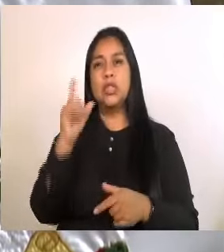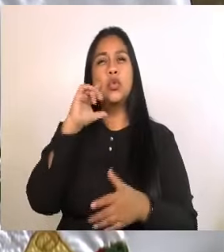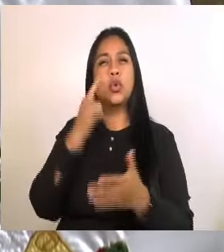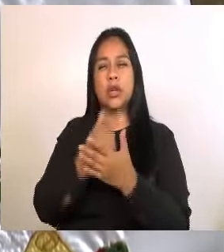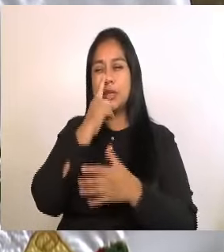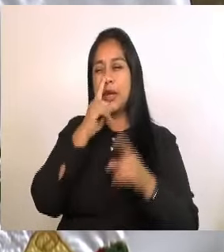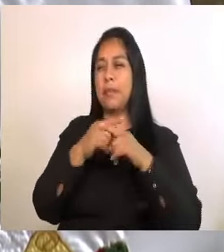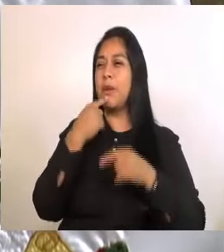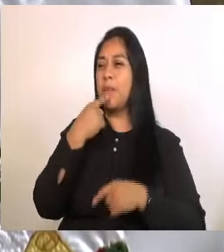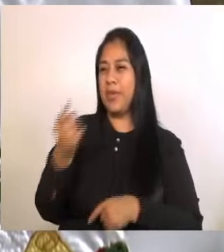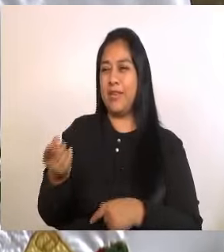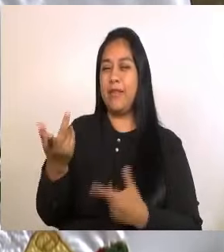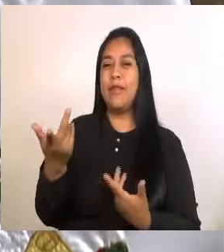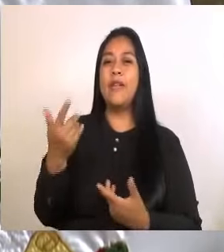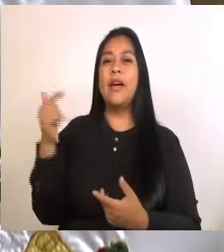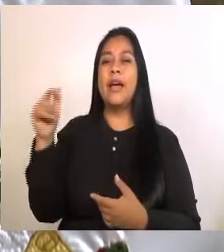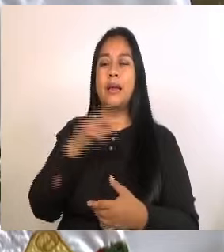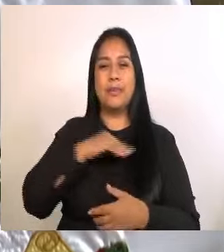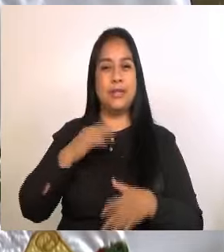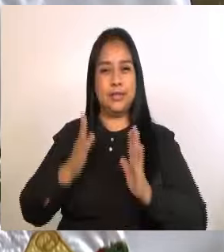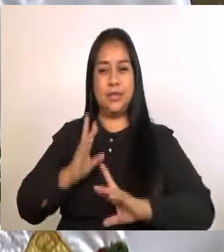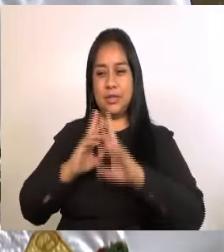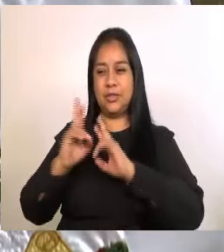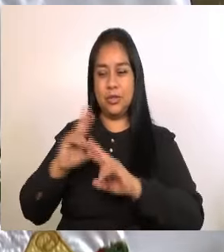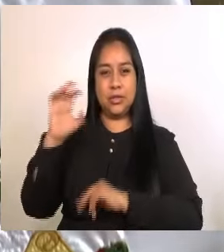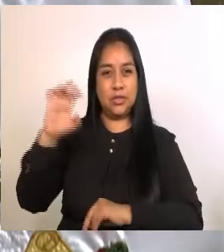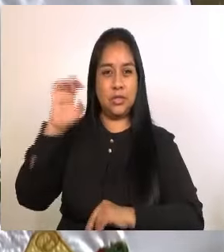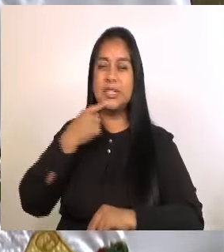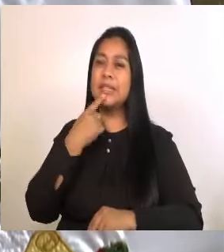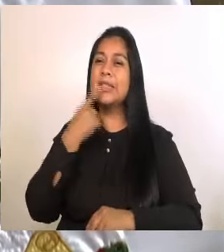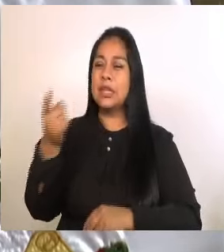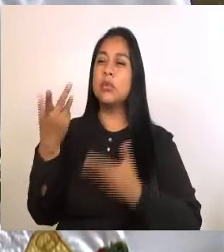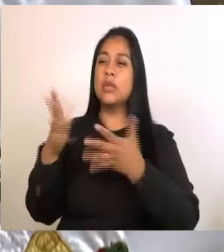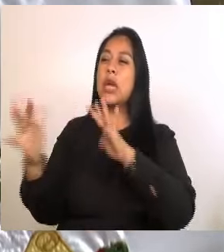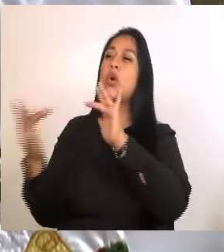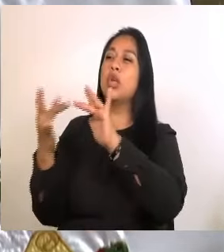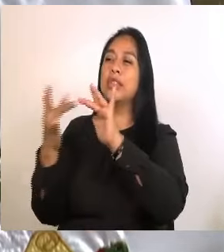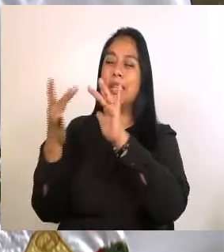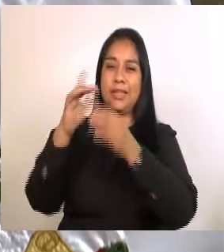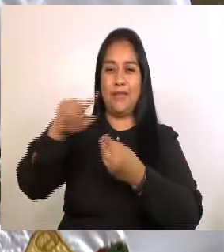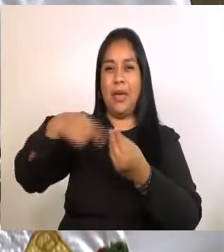dijo, ya como las personas van a estar en contacto con sus familias,